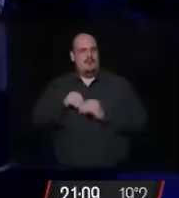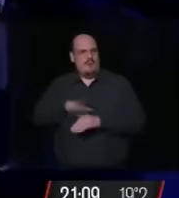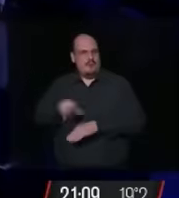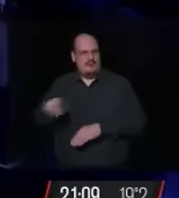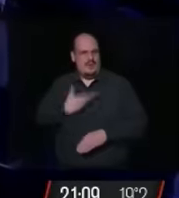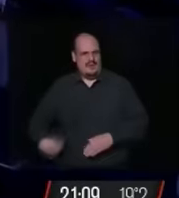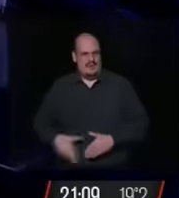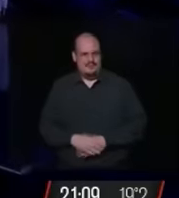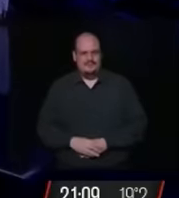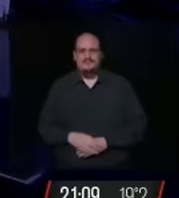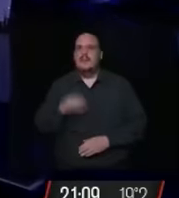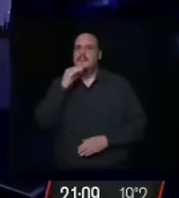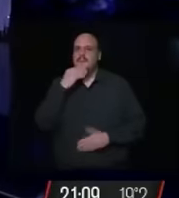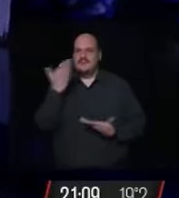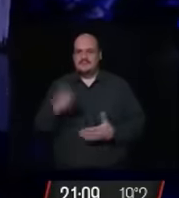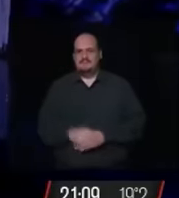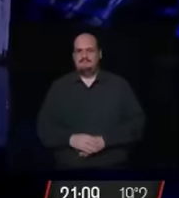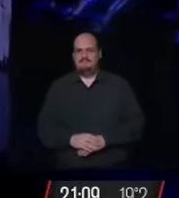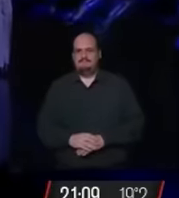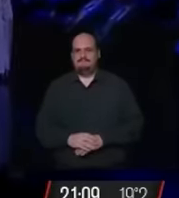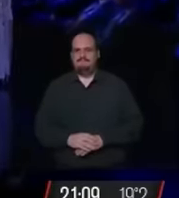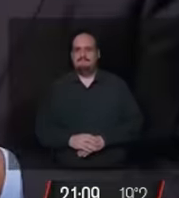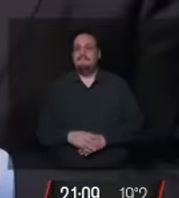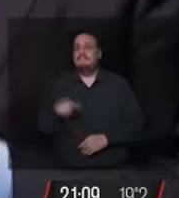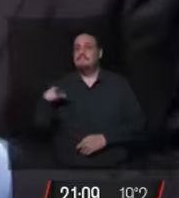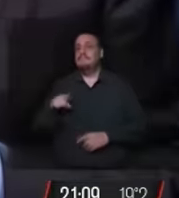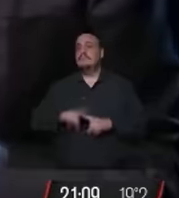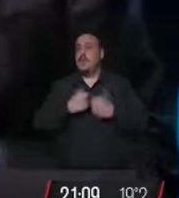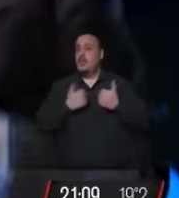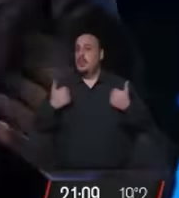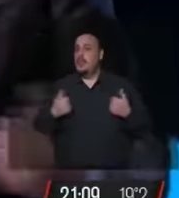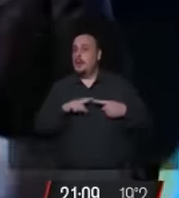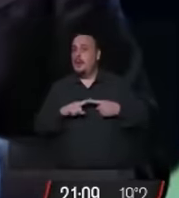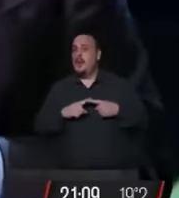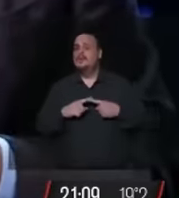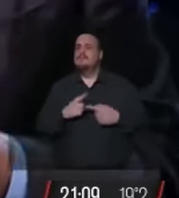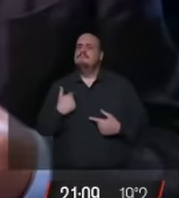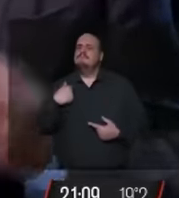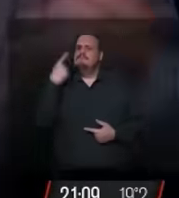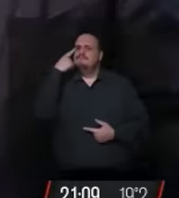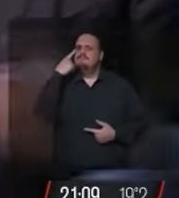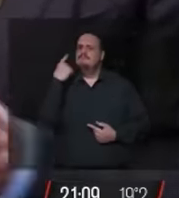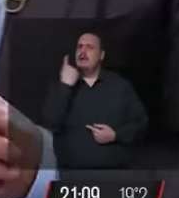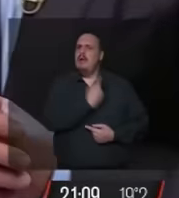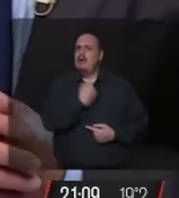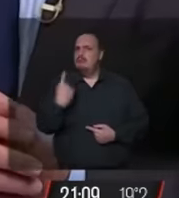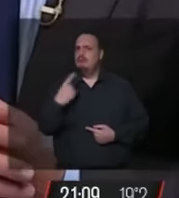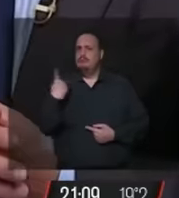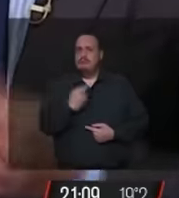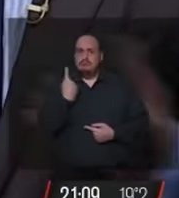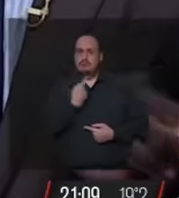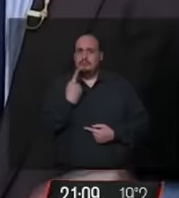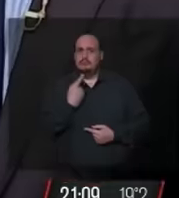Tiene la palabra Sergio Massa. Bueno, creo que lo bueno de este debate es que tiene la oportunidad de que cada uno de nosotros